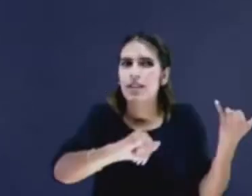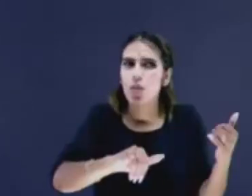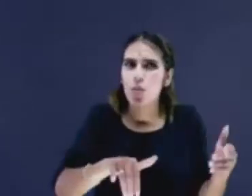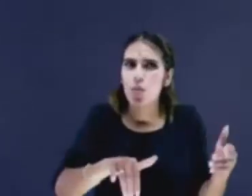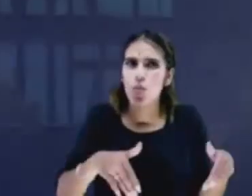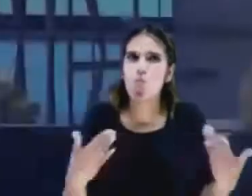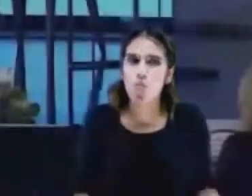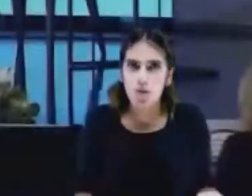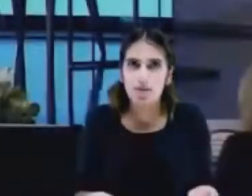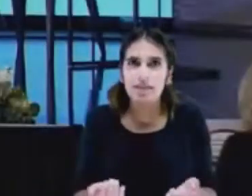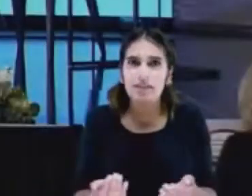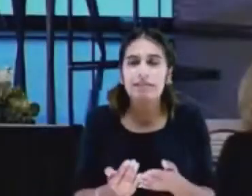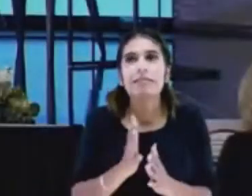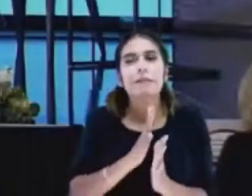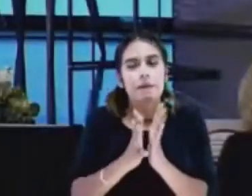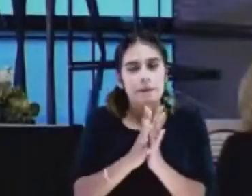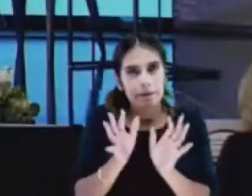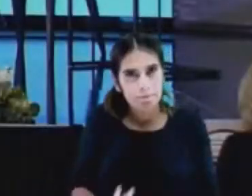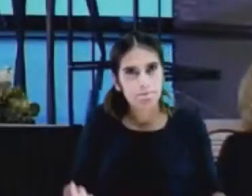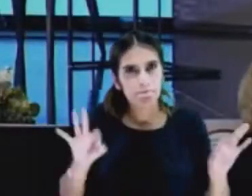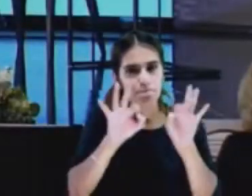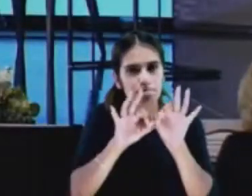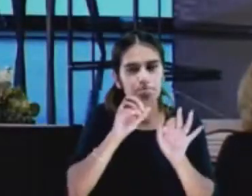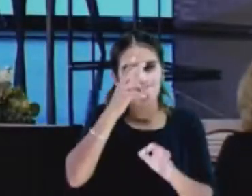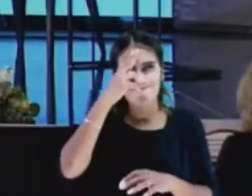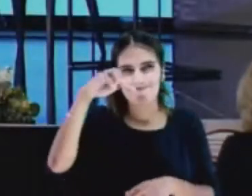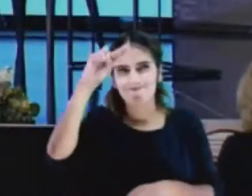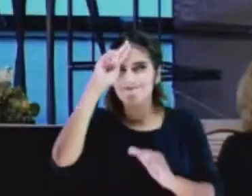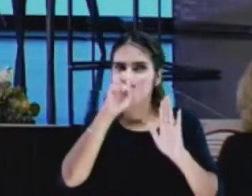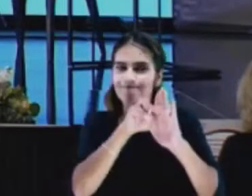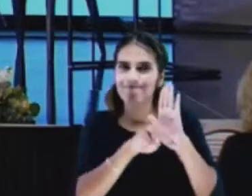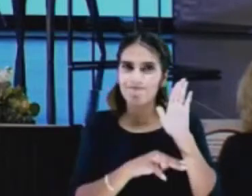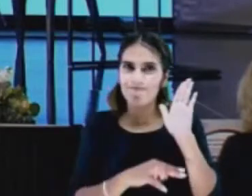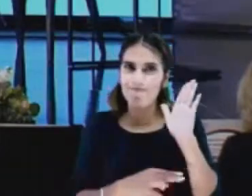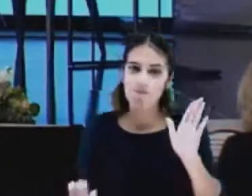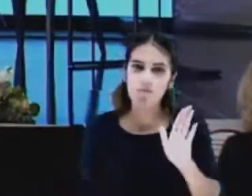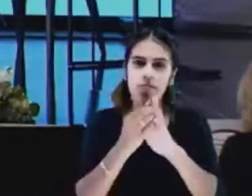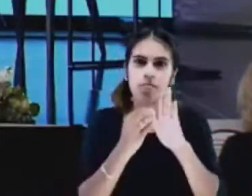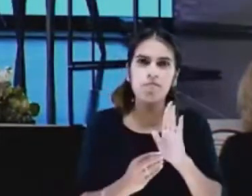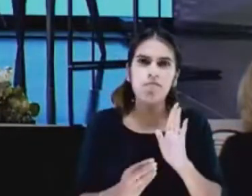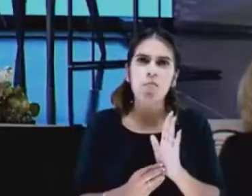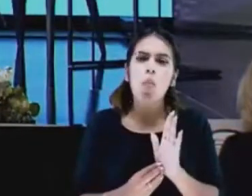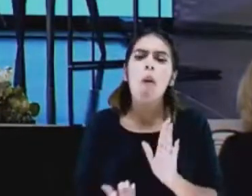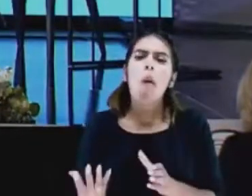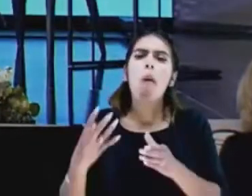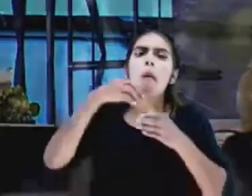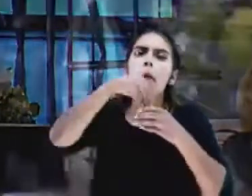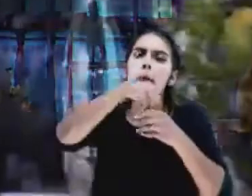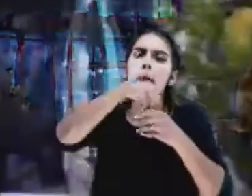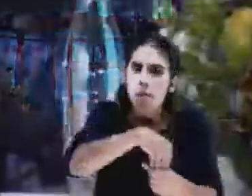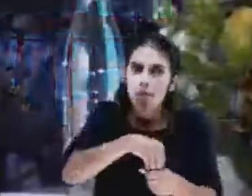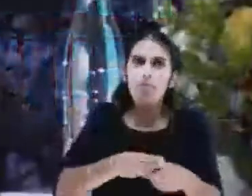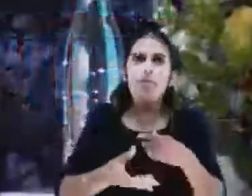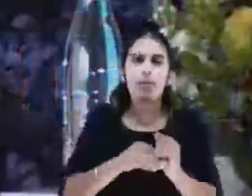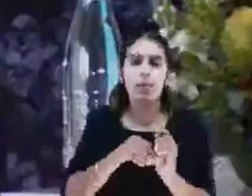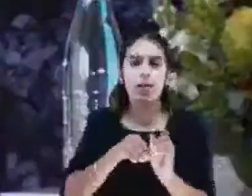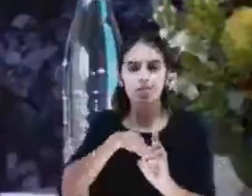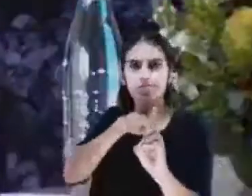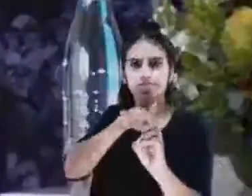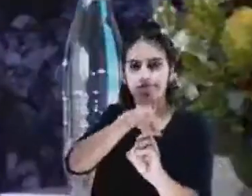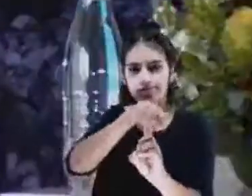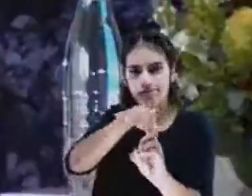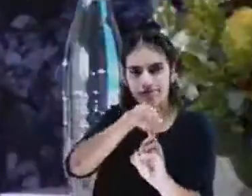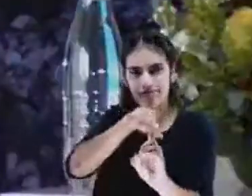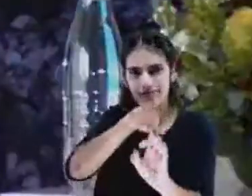aquí para interpretar la norma de su contenido de su incidencia en los procesos contencioso-administrativos quiero que es un tema bien importante